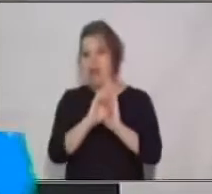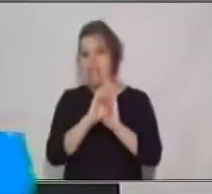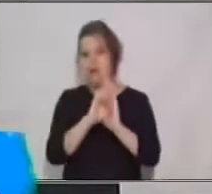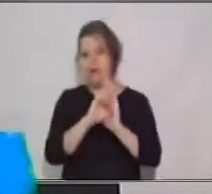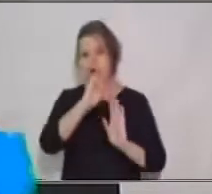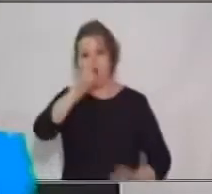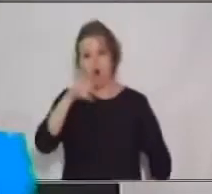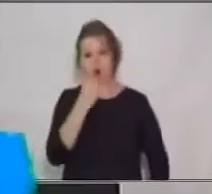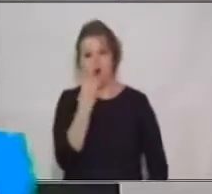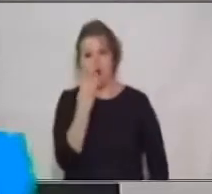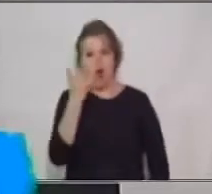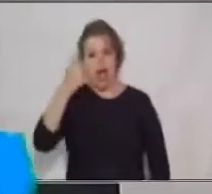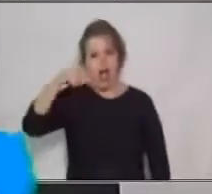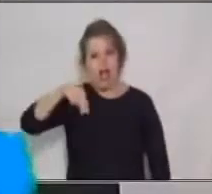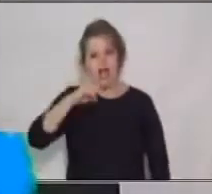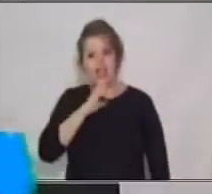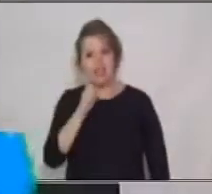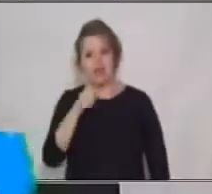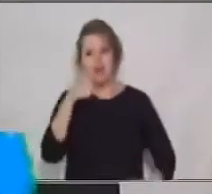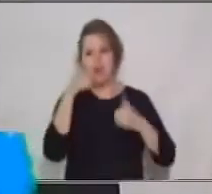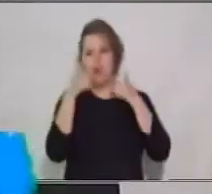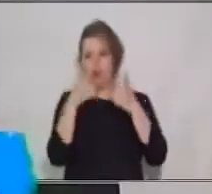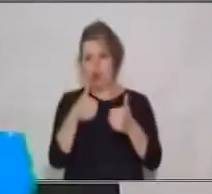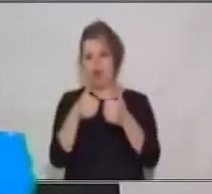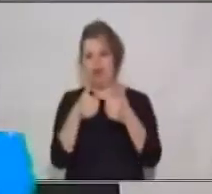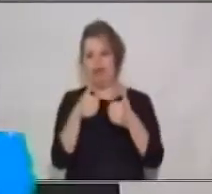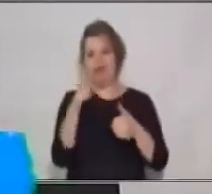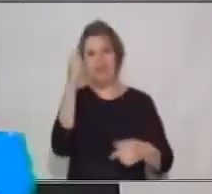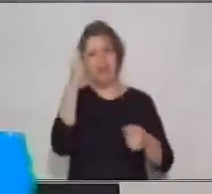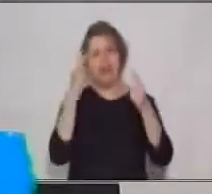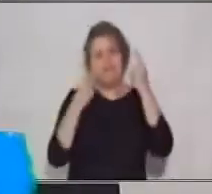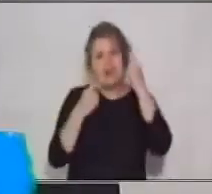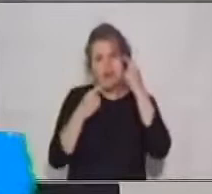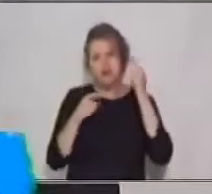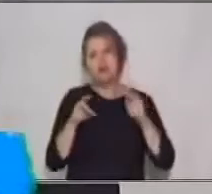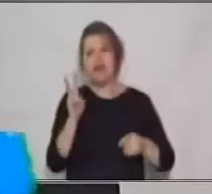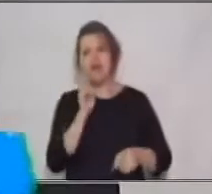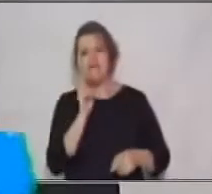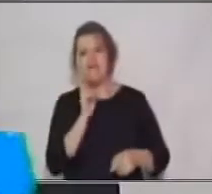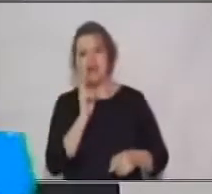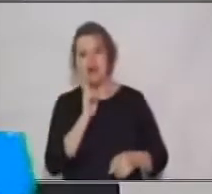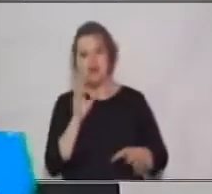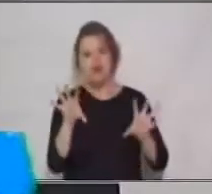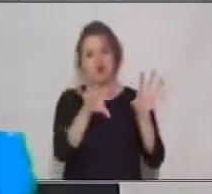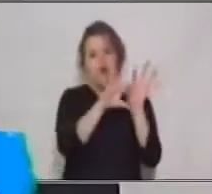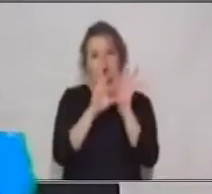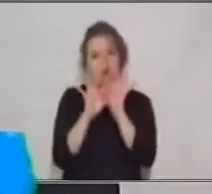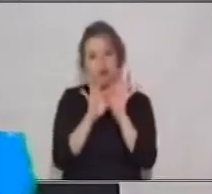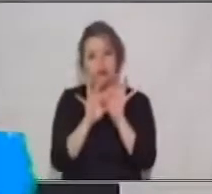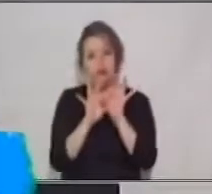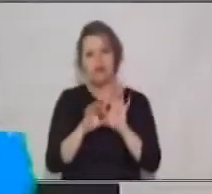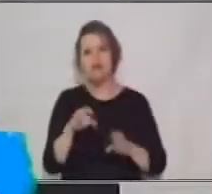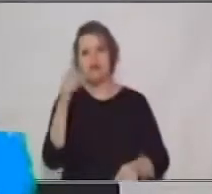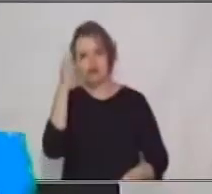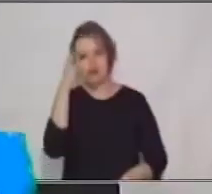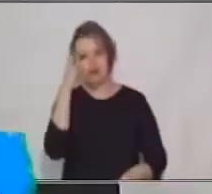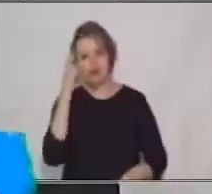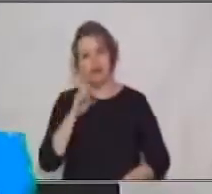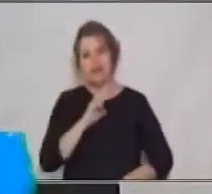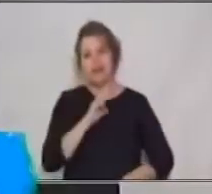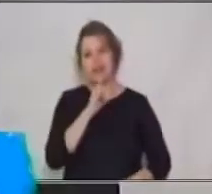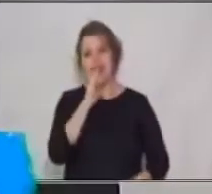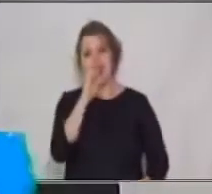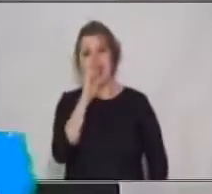Juan es bueno. Por lo tanto sabemos que nuestro verbo copulativo está aquí, que es, ¿sí? Juan